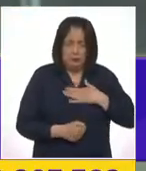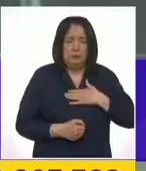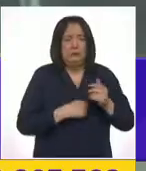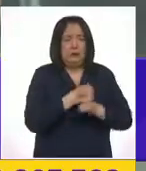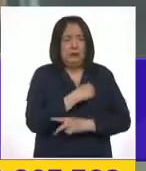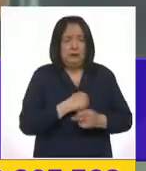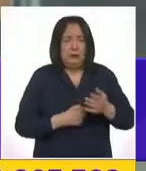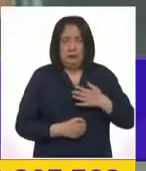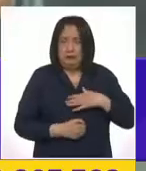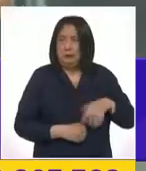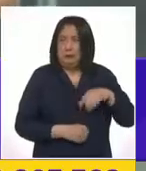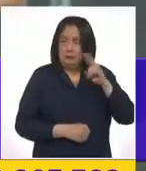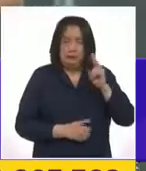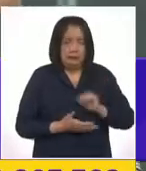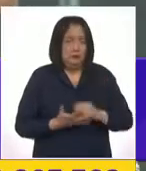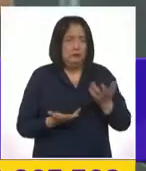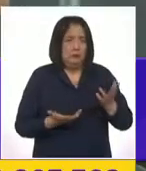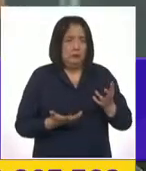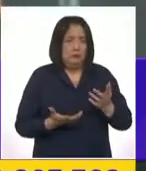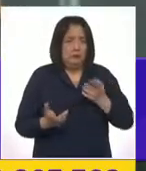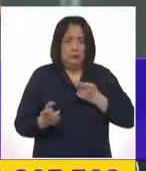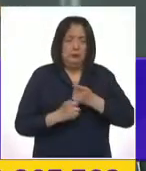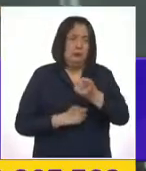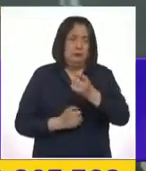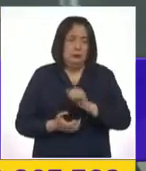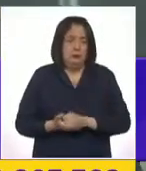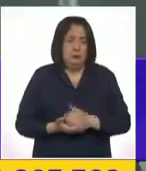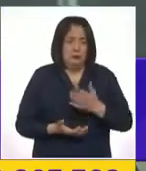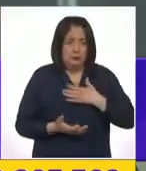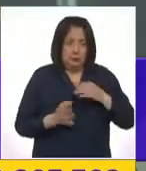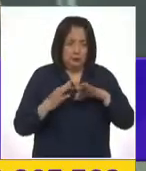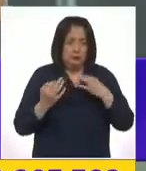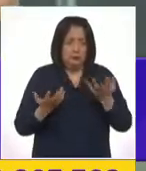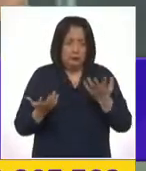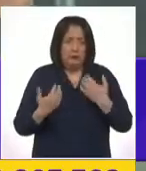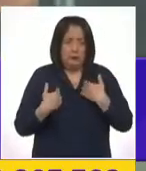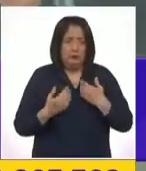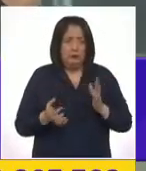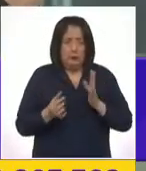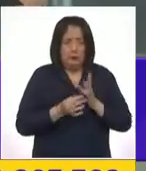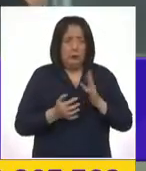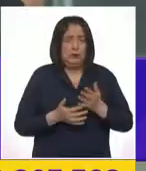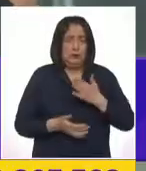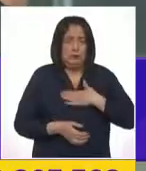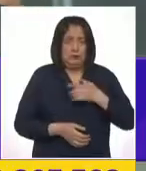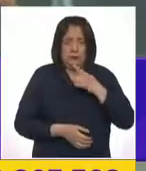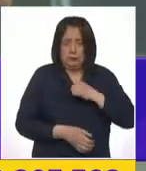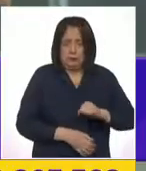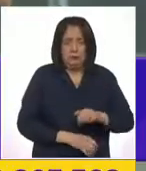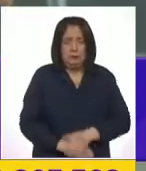patria, termine afectando a mi familia directa, a mi esposa y a mi hija.